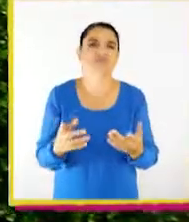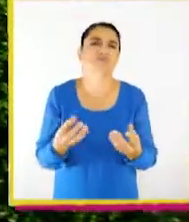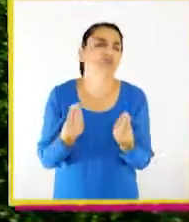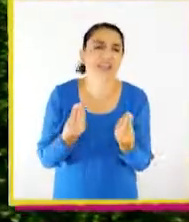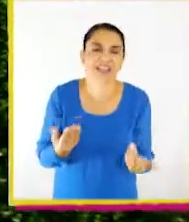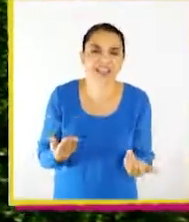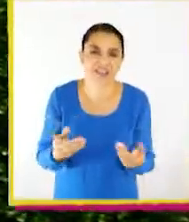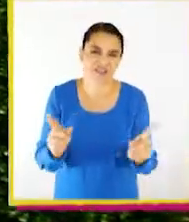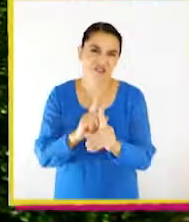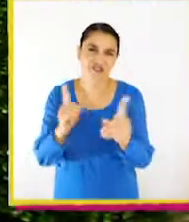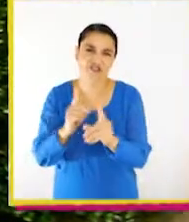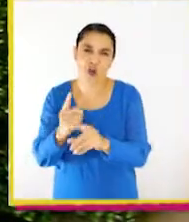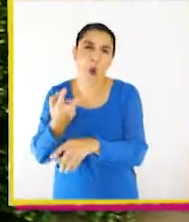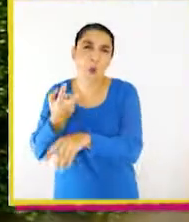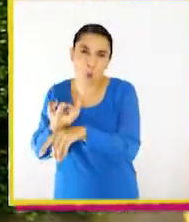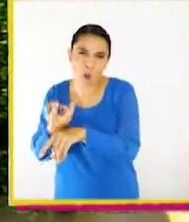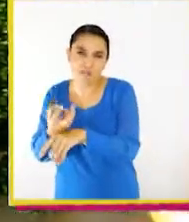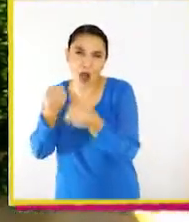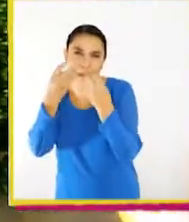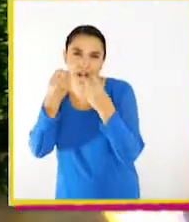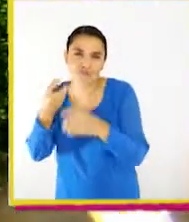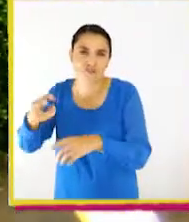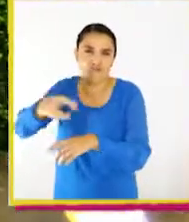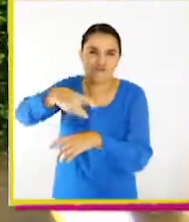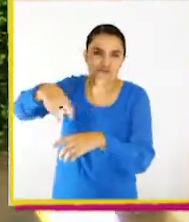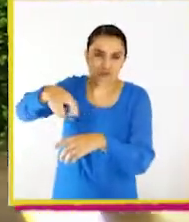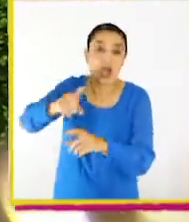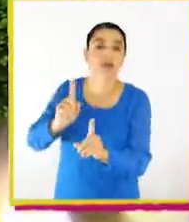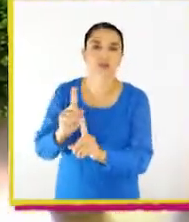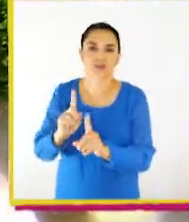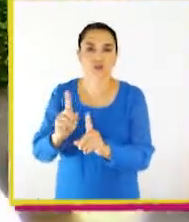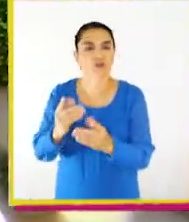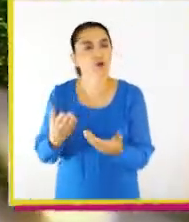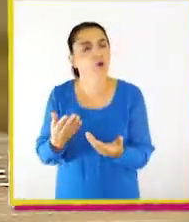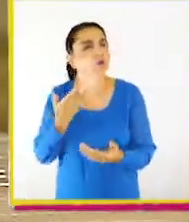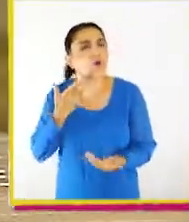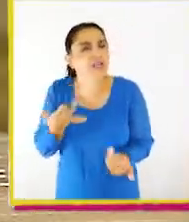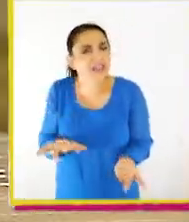un huevo aprendió a flotar. Entonces, ¿por qué pasa esto?